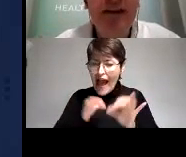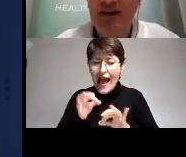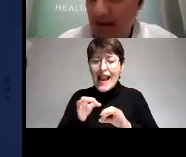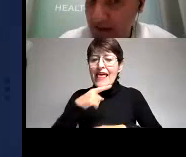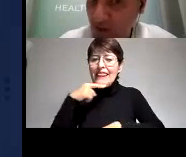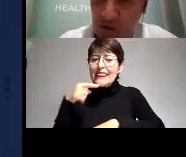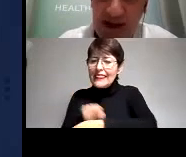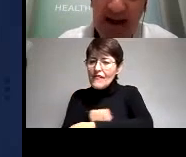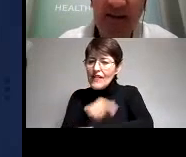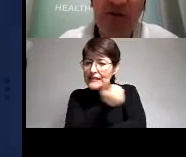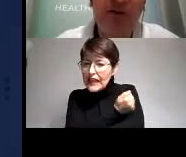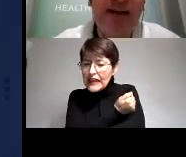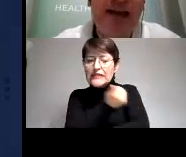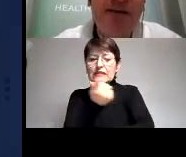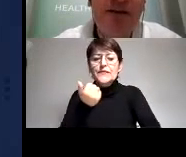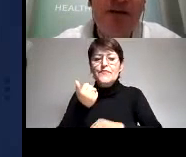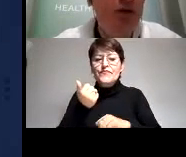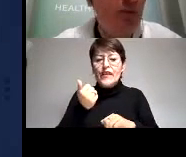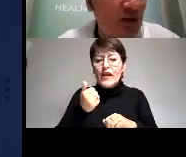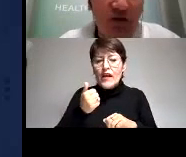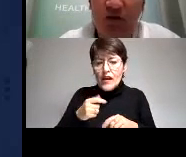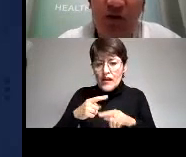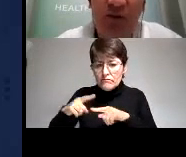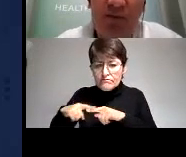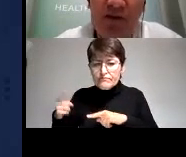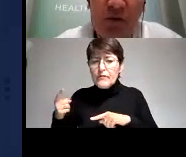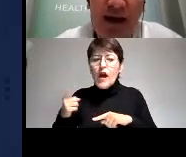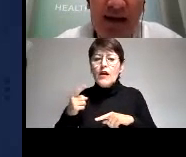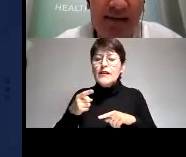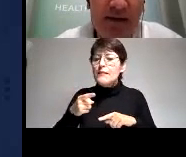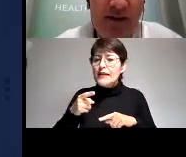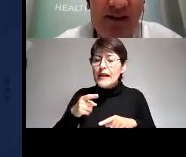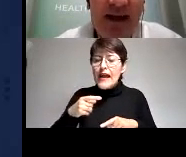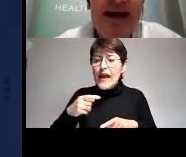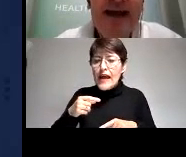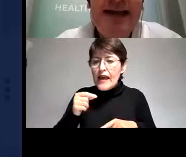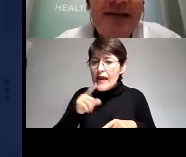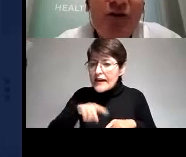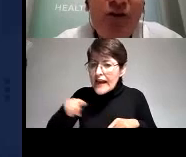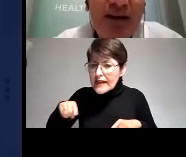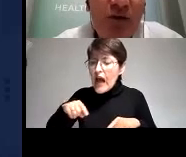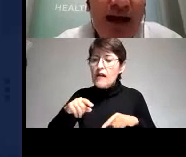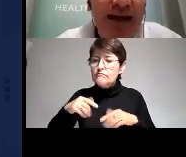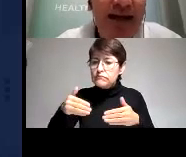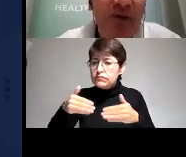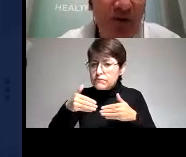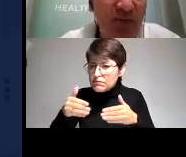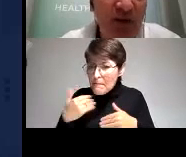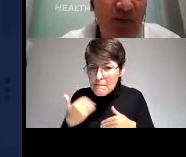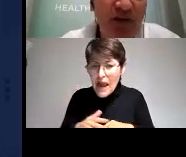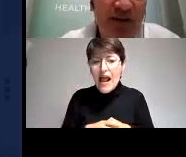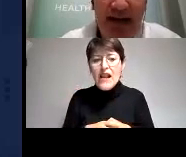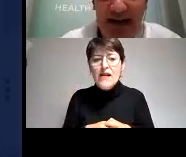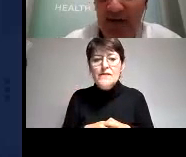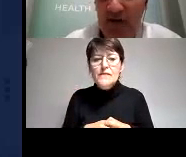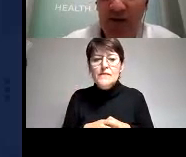diabetes, desequilibrios hormonales, disminución de la libido, endometriosis o síndrome premenstrual, entre otras. Y a nivel osteoarticular